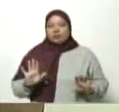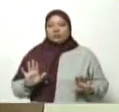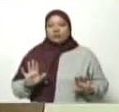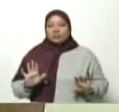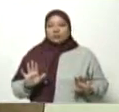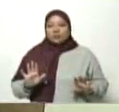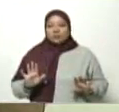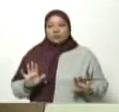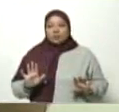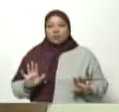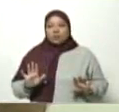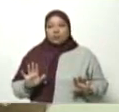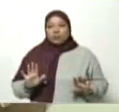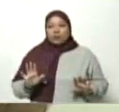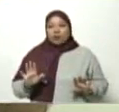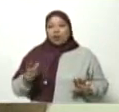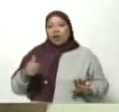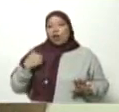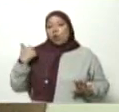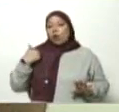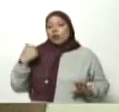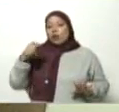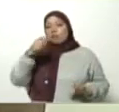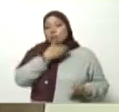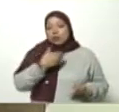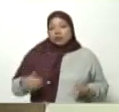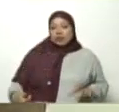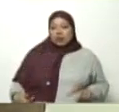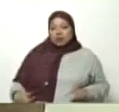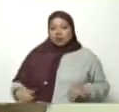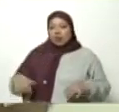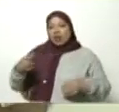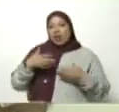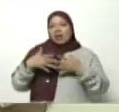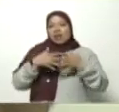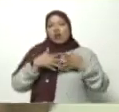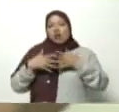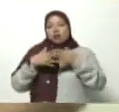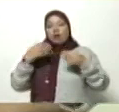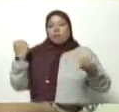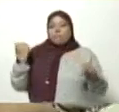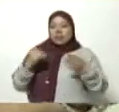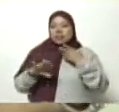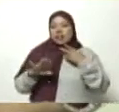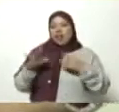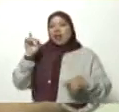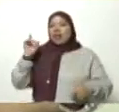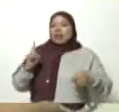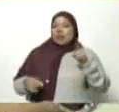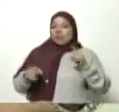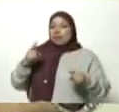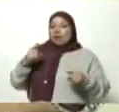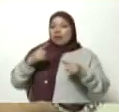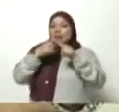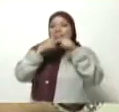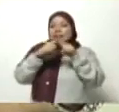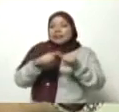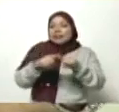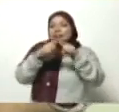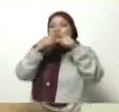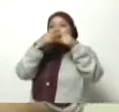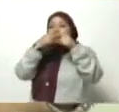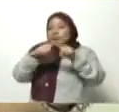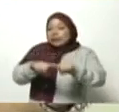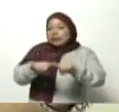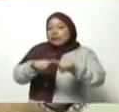De manera que cuando cualquier presidente que se acerque a Venezuela, Estados Unidos le va a mandar mensajes. Depende de esos gobiernos.